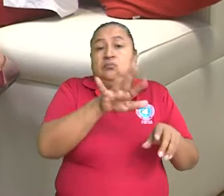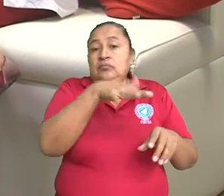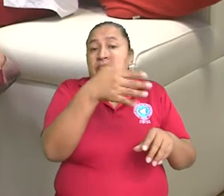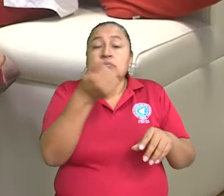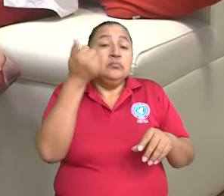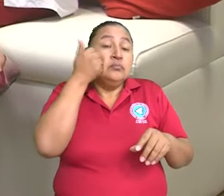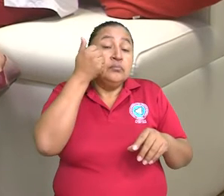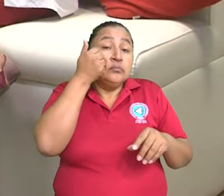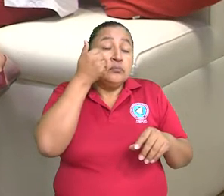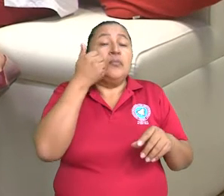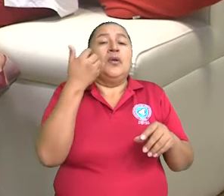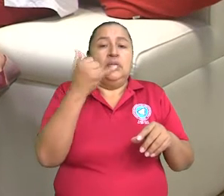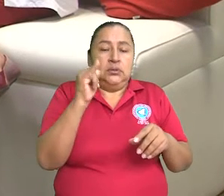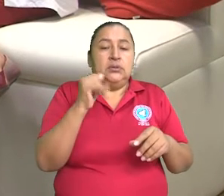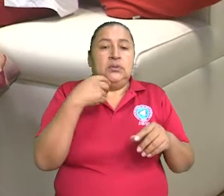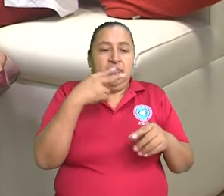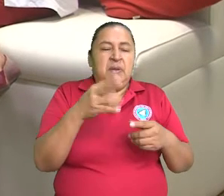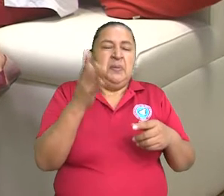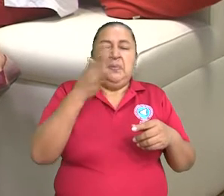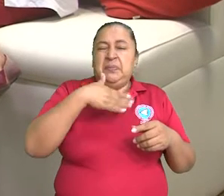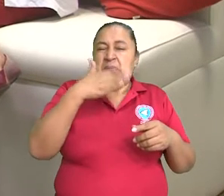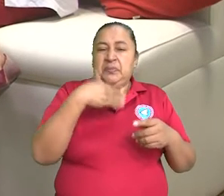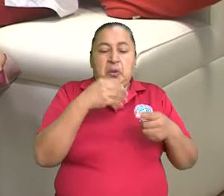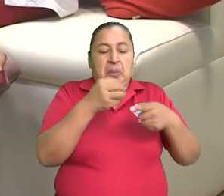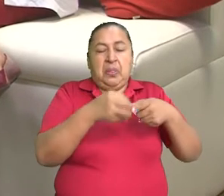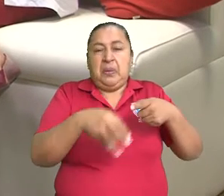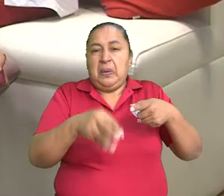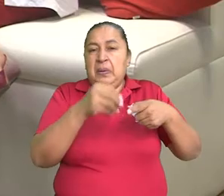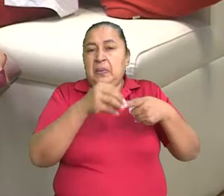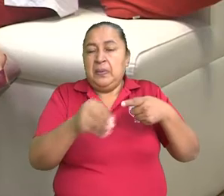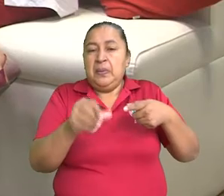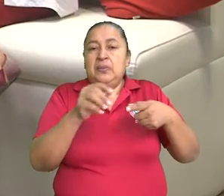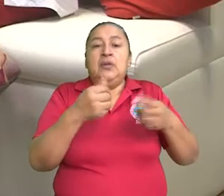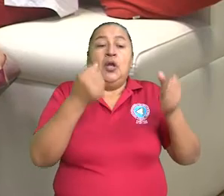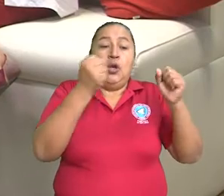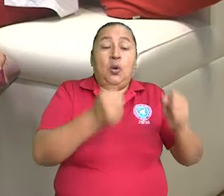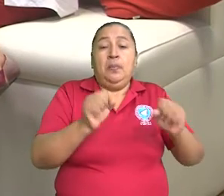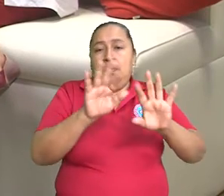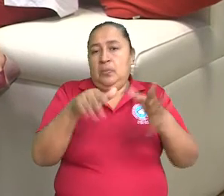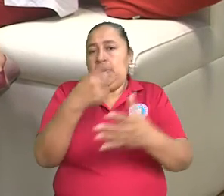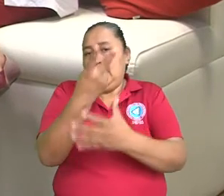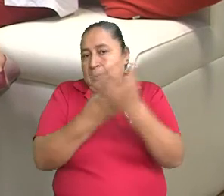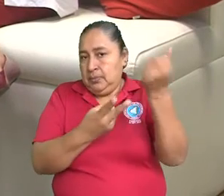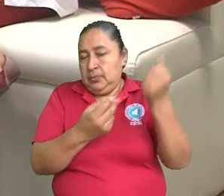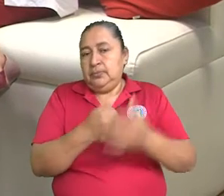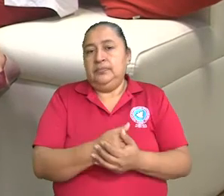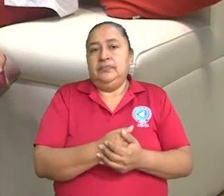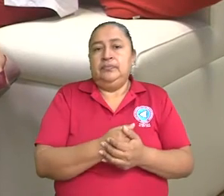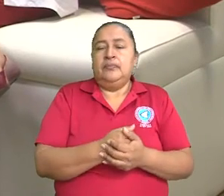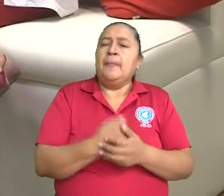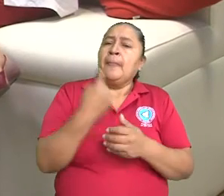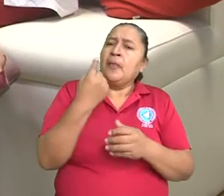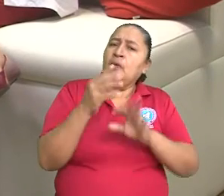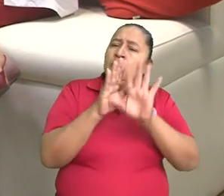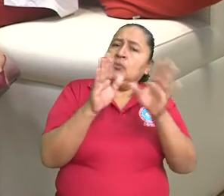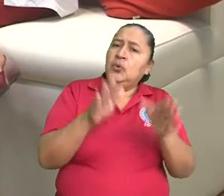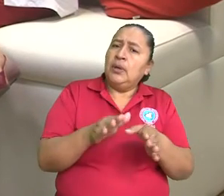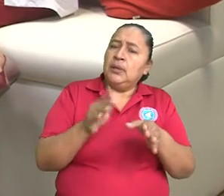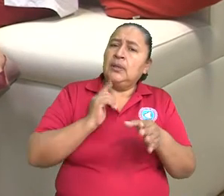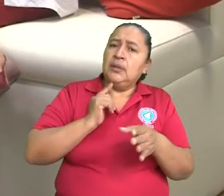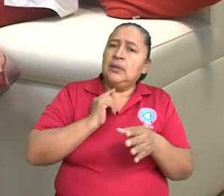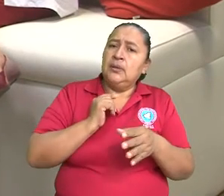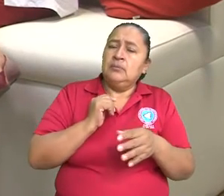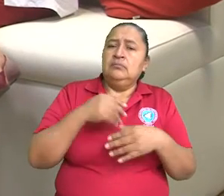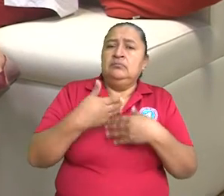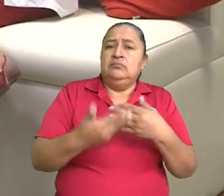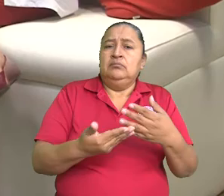infecciones, ahí sí viene, como usted me dijo, el mal olor o secreciones, tanto en el hombre como en la mujer. Una mujer entonces que está